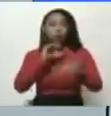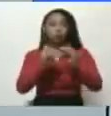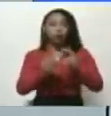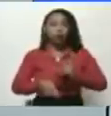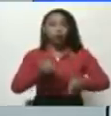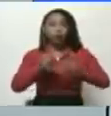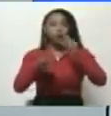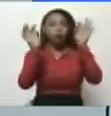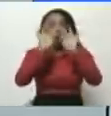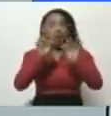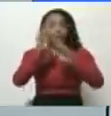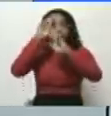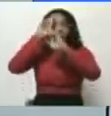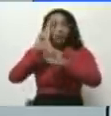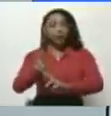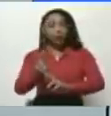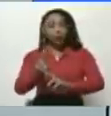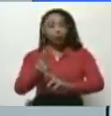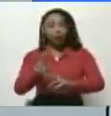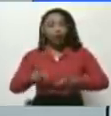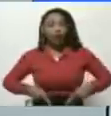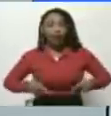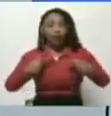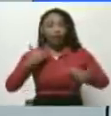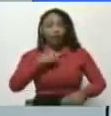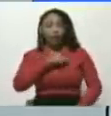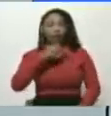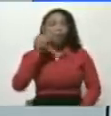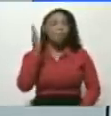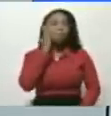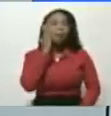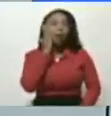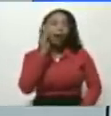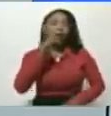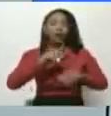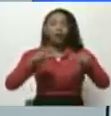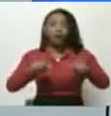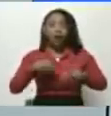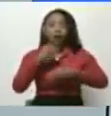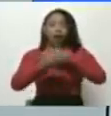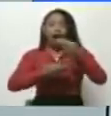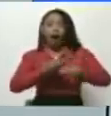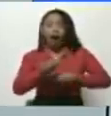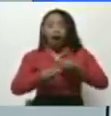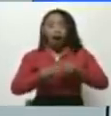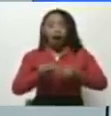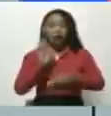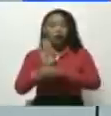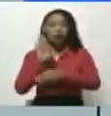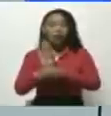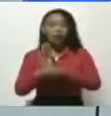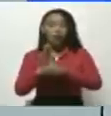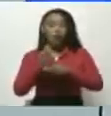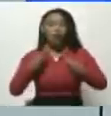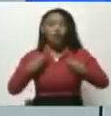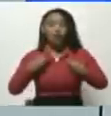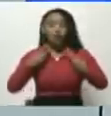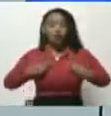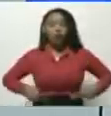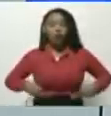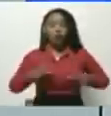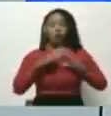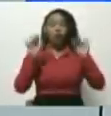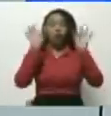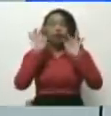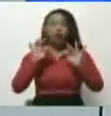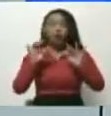modelo respetuoso de la vida de nuestra madre tierra, que garantice la sobrevivencia de la humanidad y de toda forma